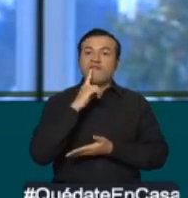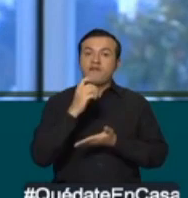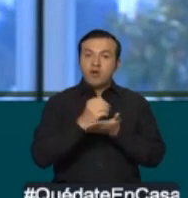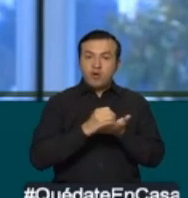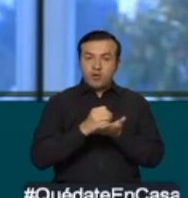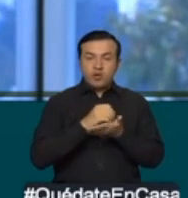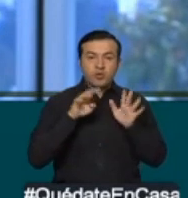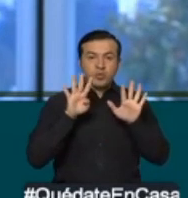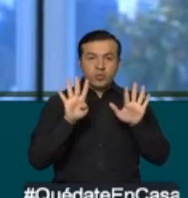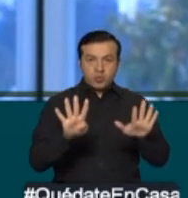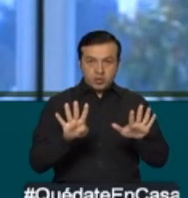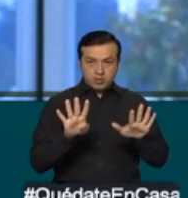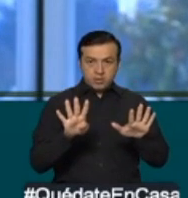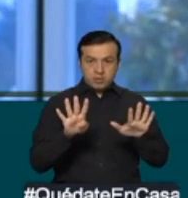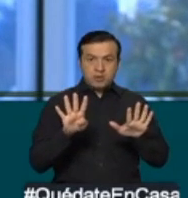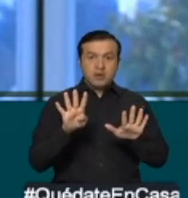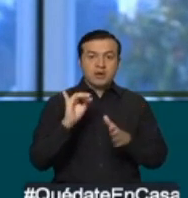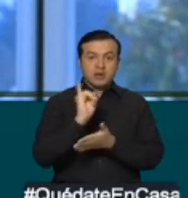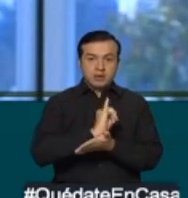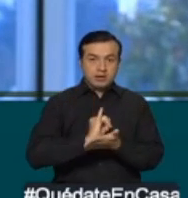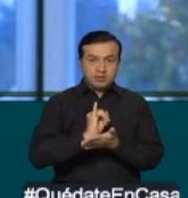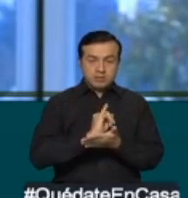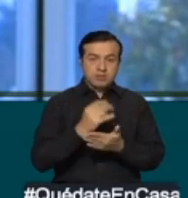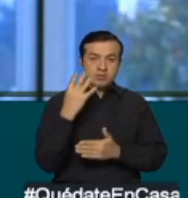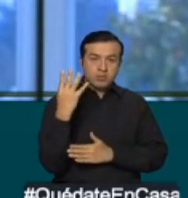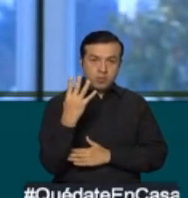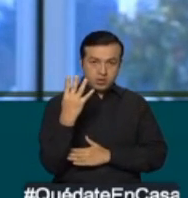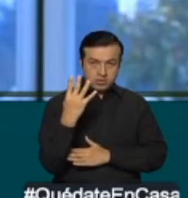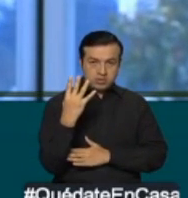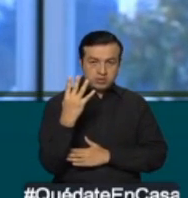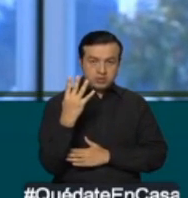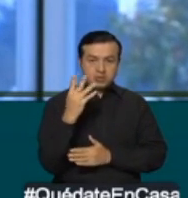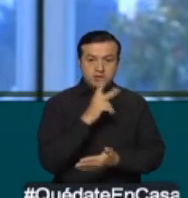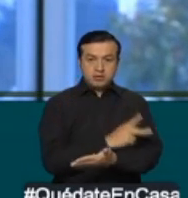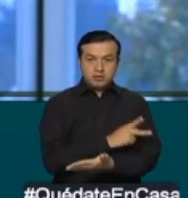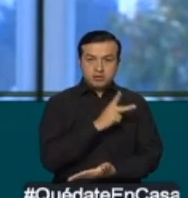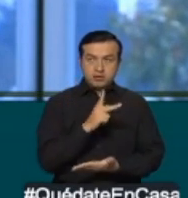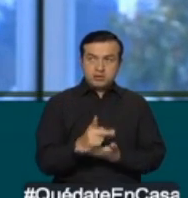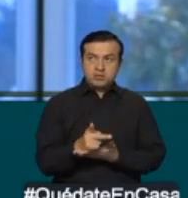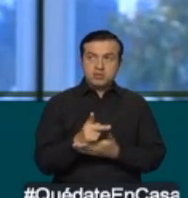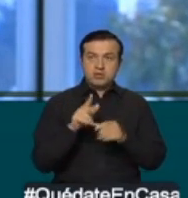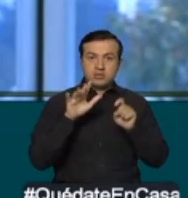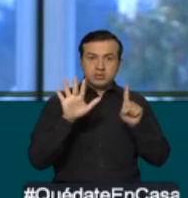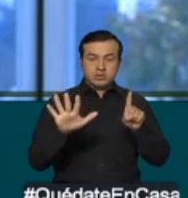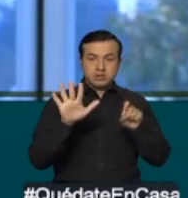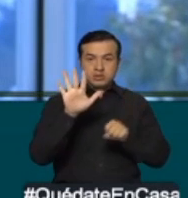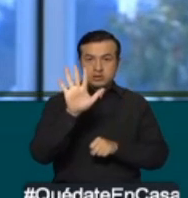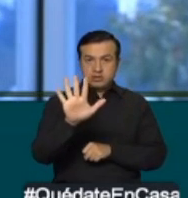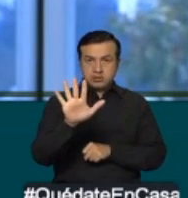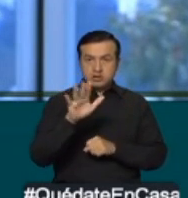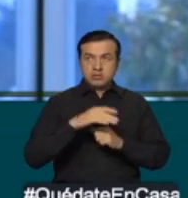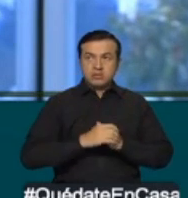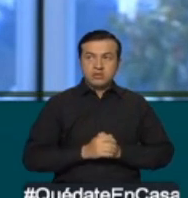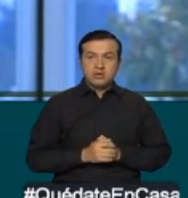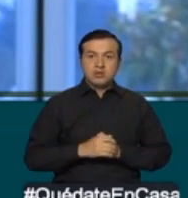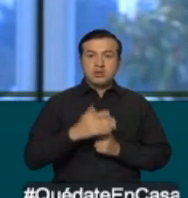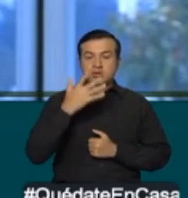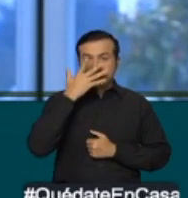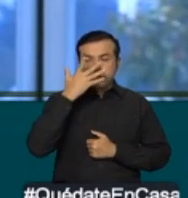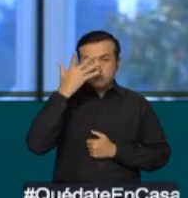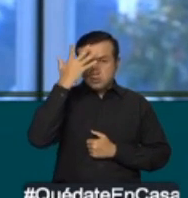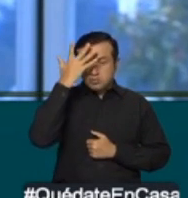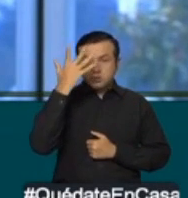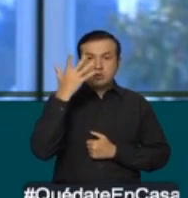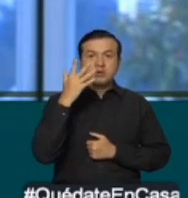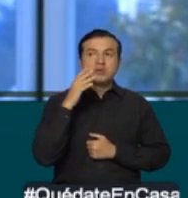9 imbabura 4 pichincha 65 santo domingo de